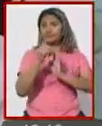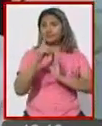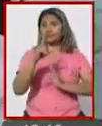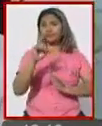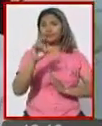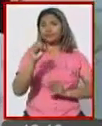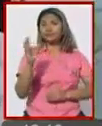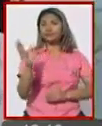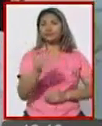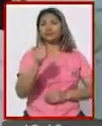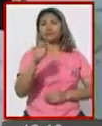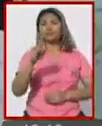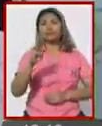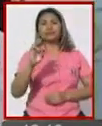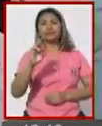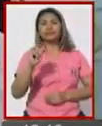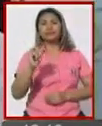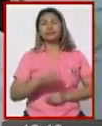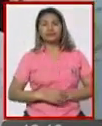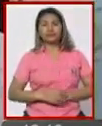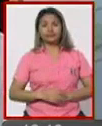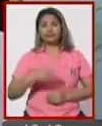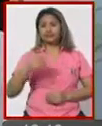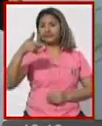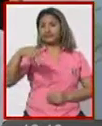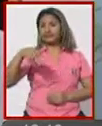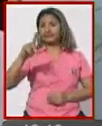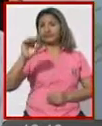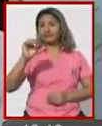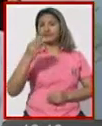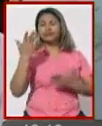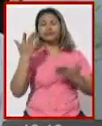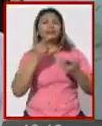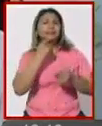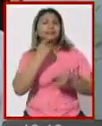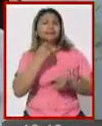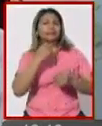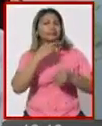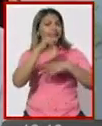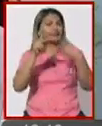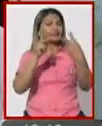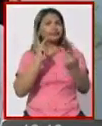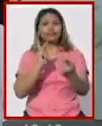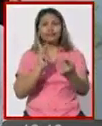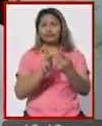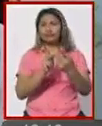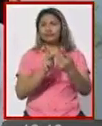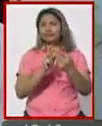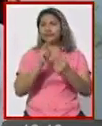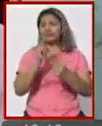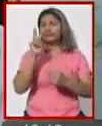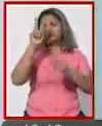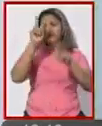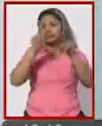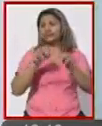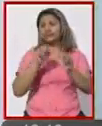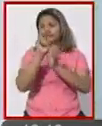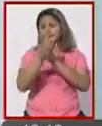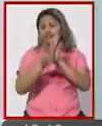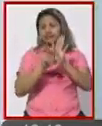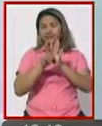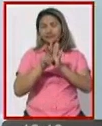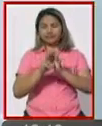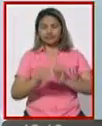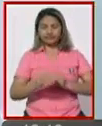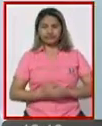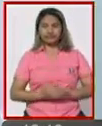Alberto Carrillo Siles, alias Pipo, a quien perfectamente se le ve en las imágenes